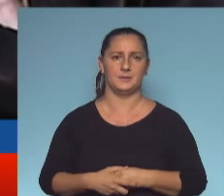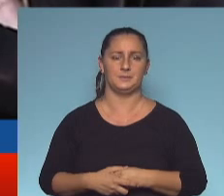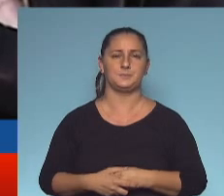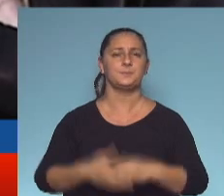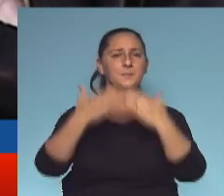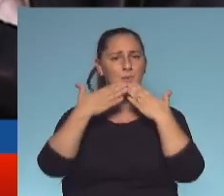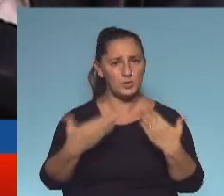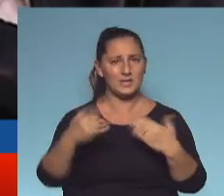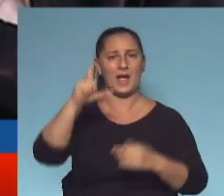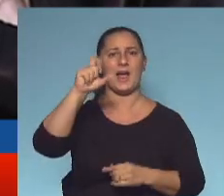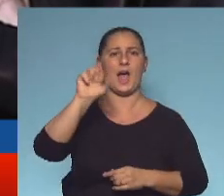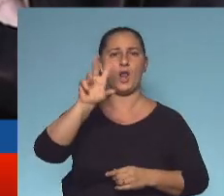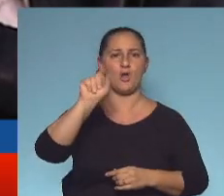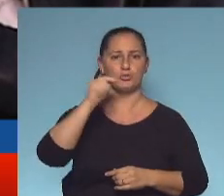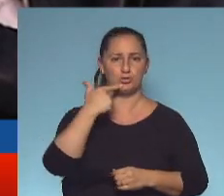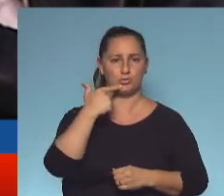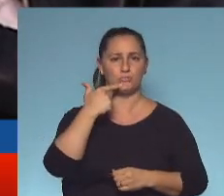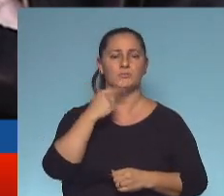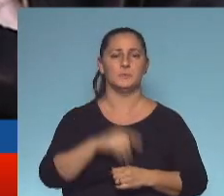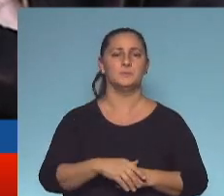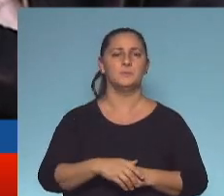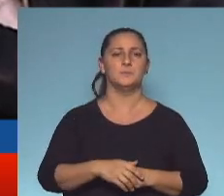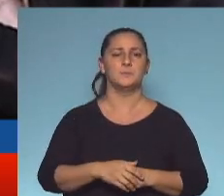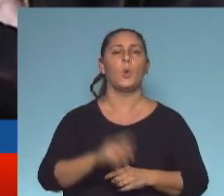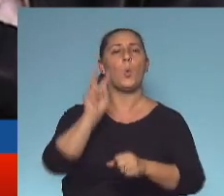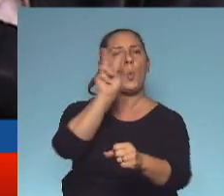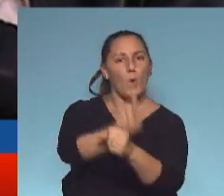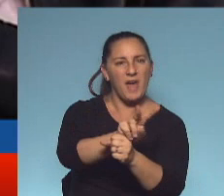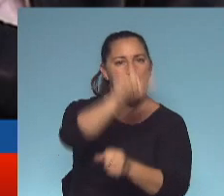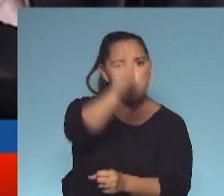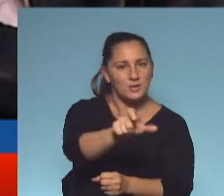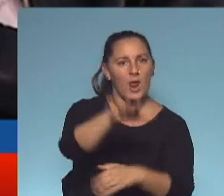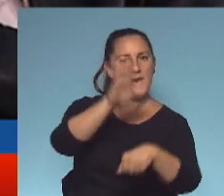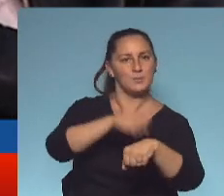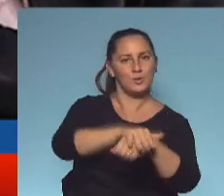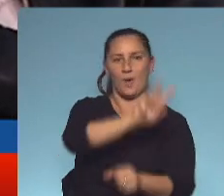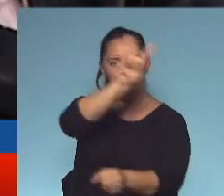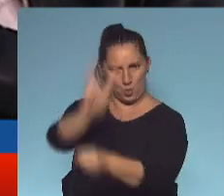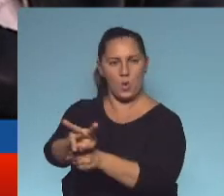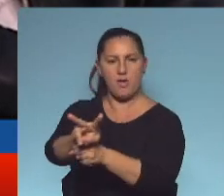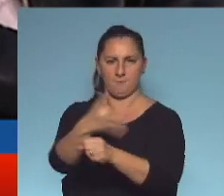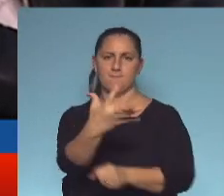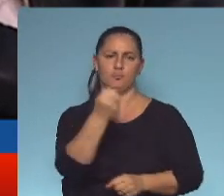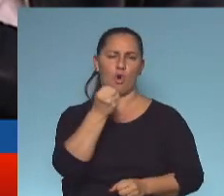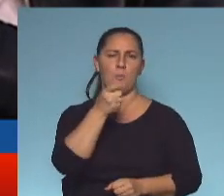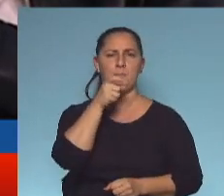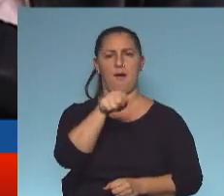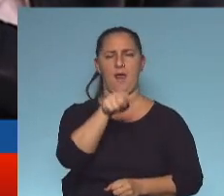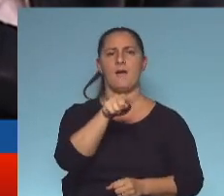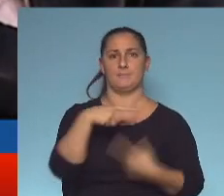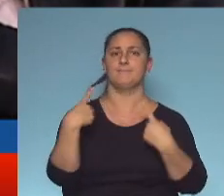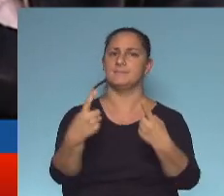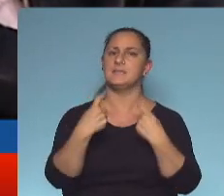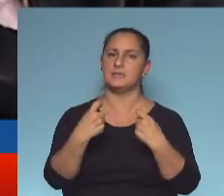Muchas gracias, Carlos, y tomo el de cuidar a los que cuidan, uno de los lemas que se ha planteado durante todo el año y hoy muy